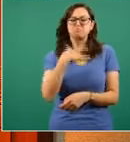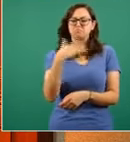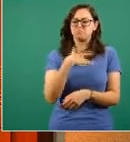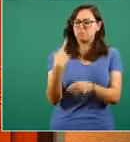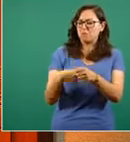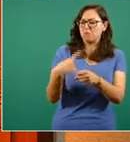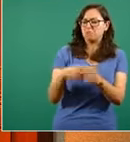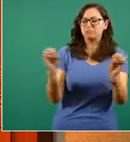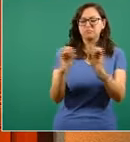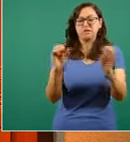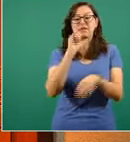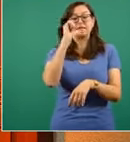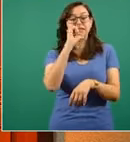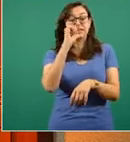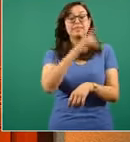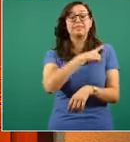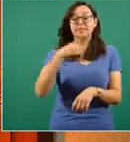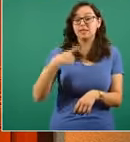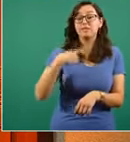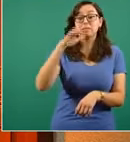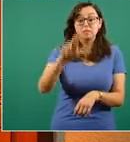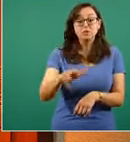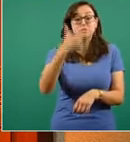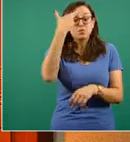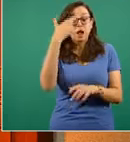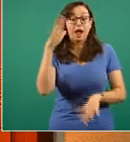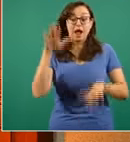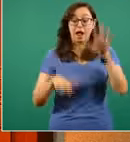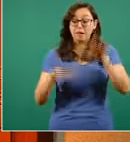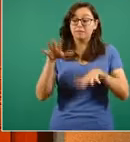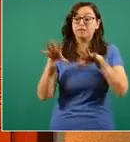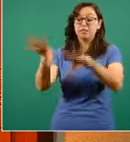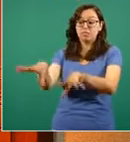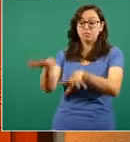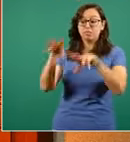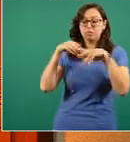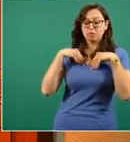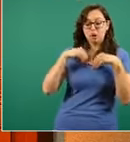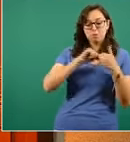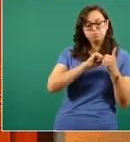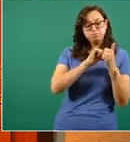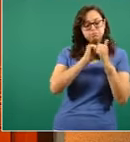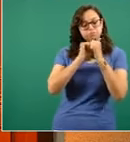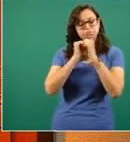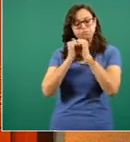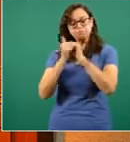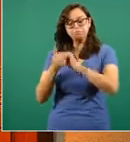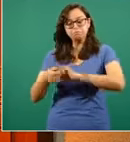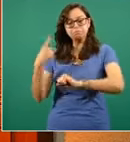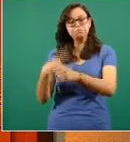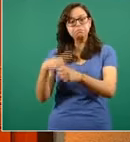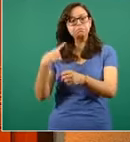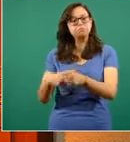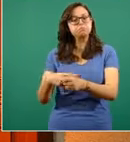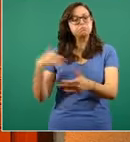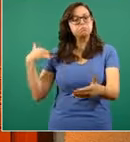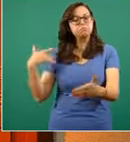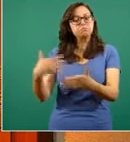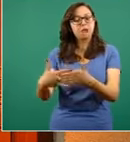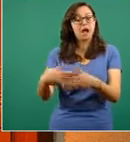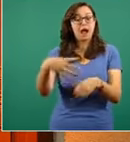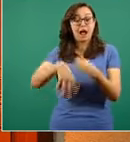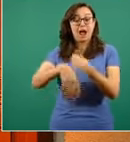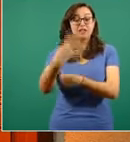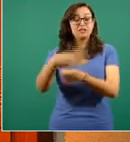periodo de incubación de COVID-19 puede extenderse hasta 14 días, ¿no? Entonces, cualquier momento, día posterior a la